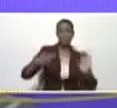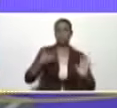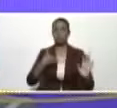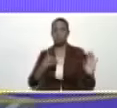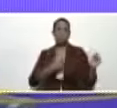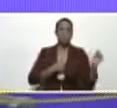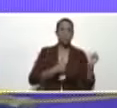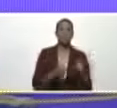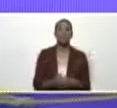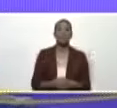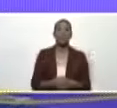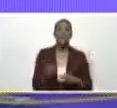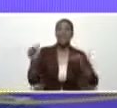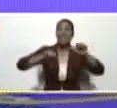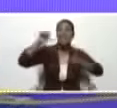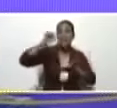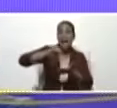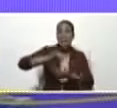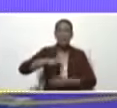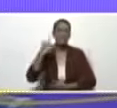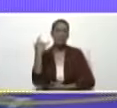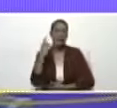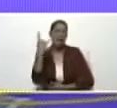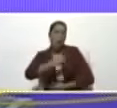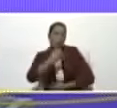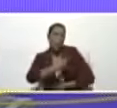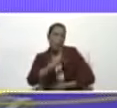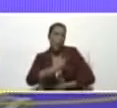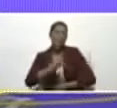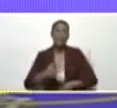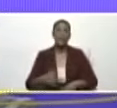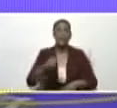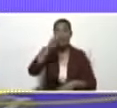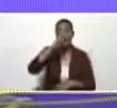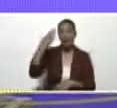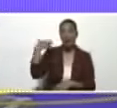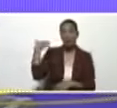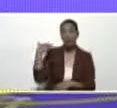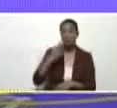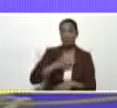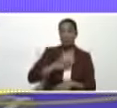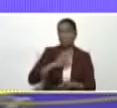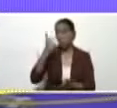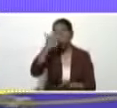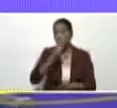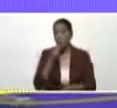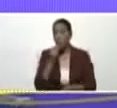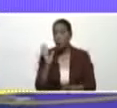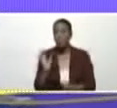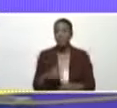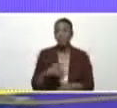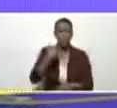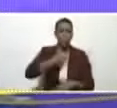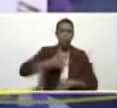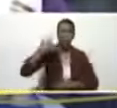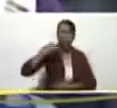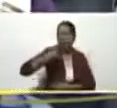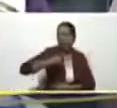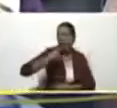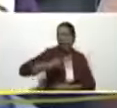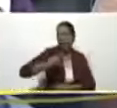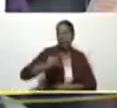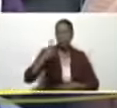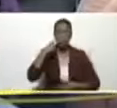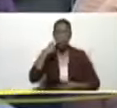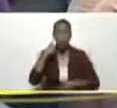nacionalista salsa rock en la época yo era rockero